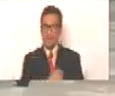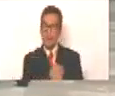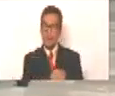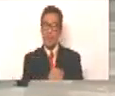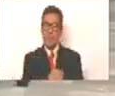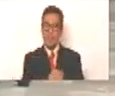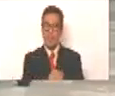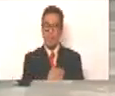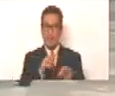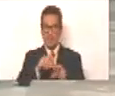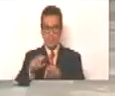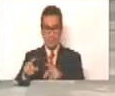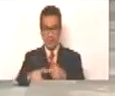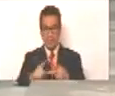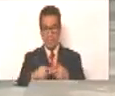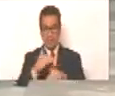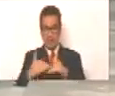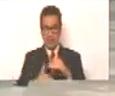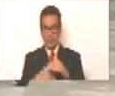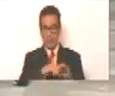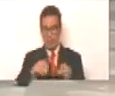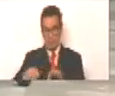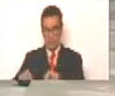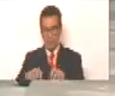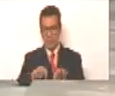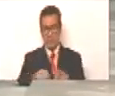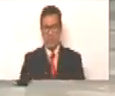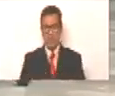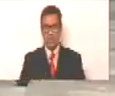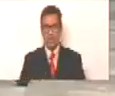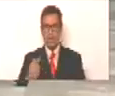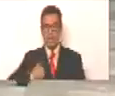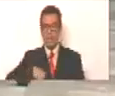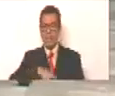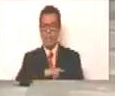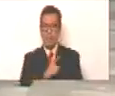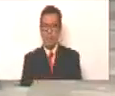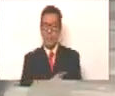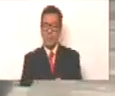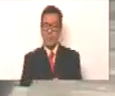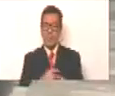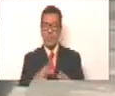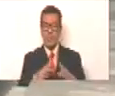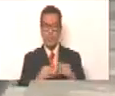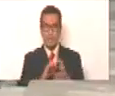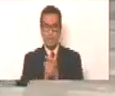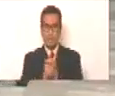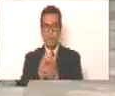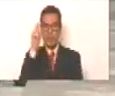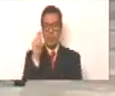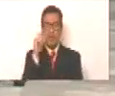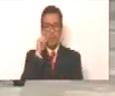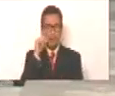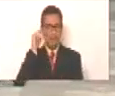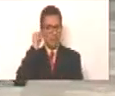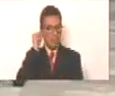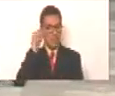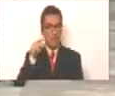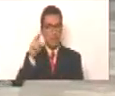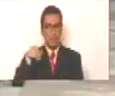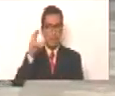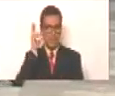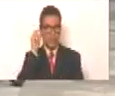secretaria y a la subsecretaria, a mis hermanas y hermanos, colegas parlamentarios que me escuchan, que me